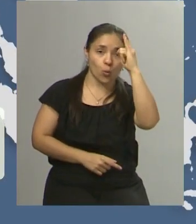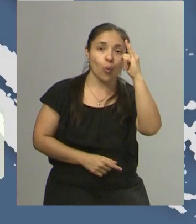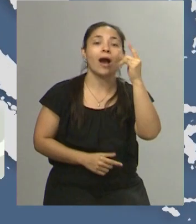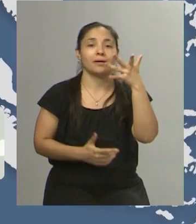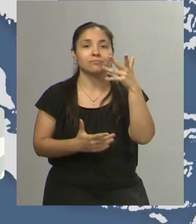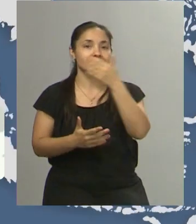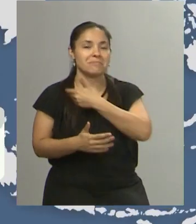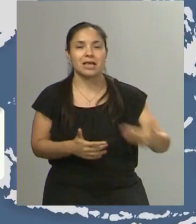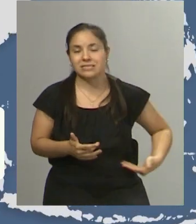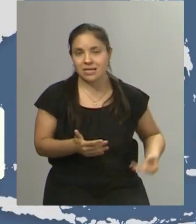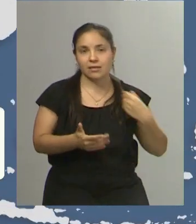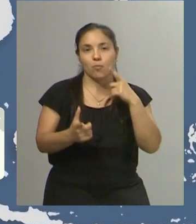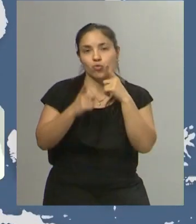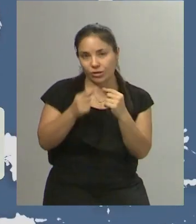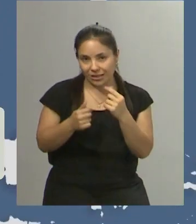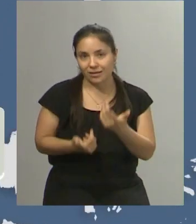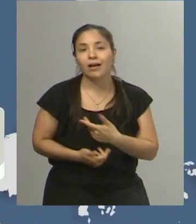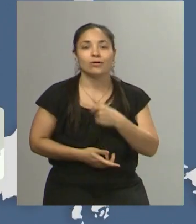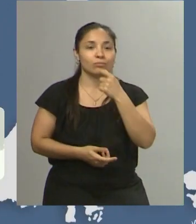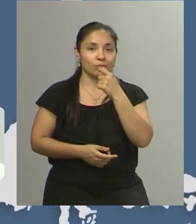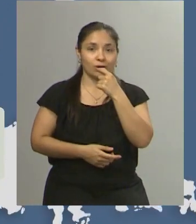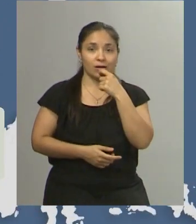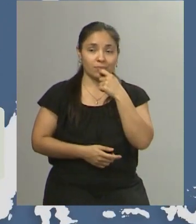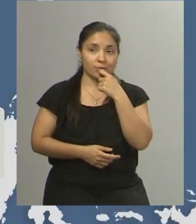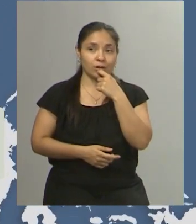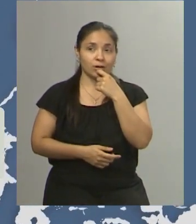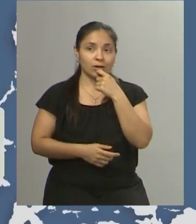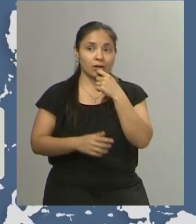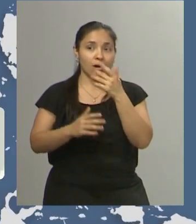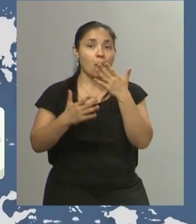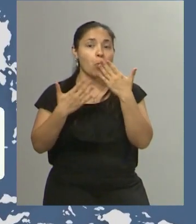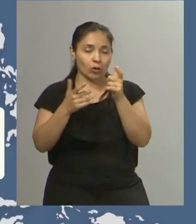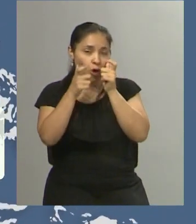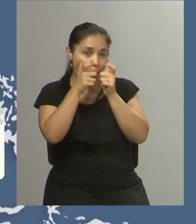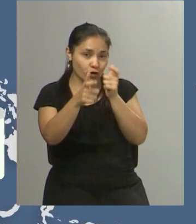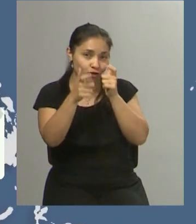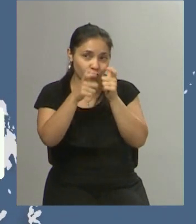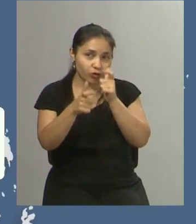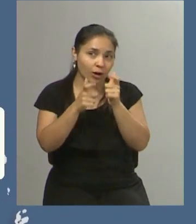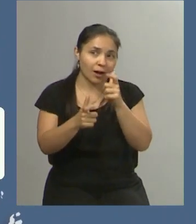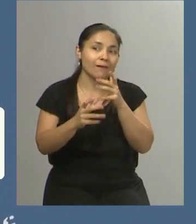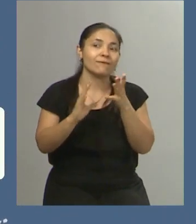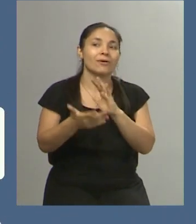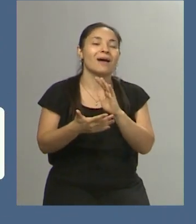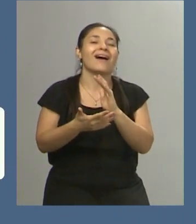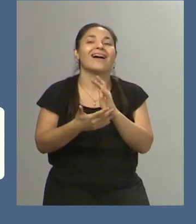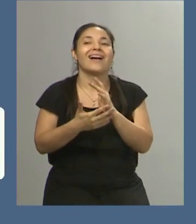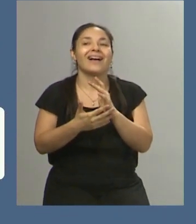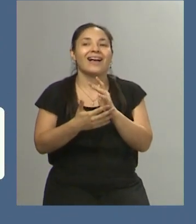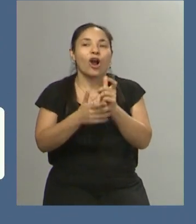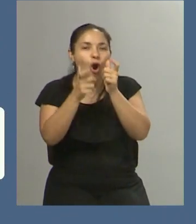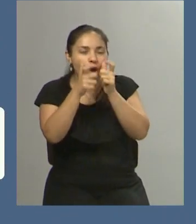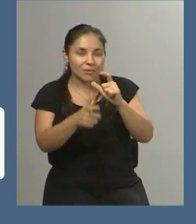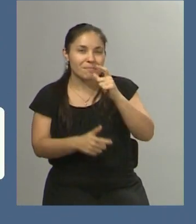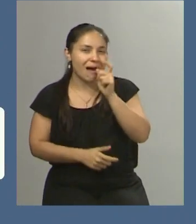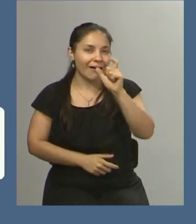su presidente, esto de tal vez ejercer ese monitoreo, lo vamos a decir así para que tal vez no suene tan feo, porque decir control